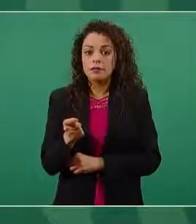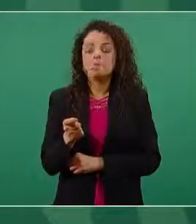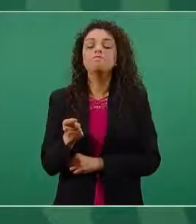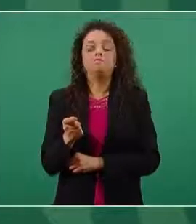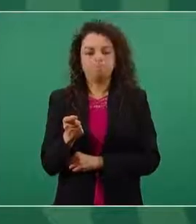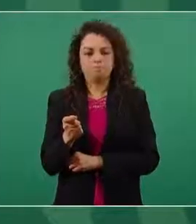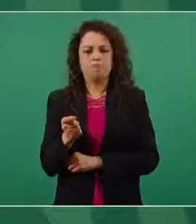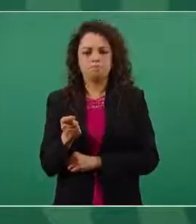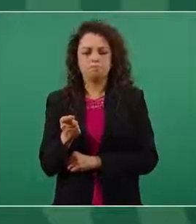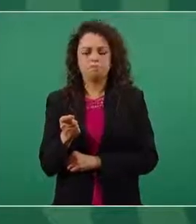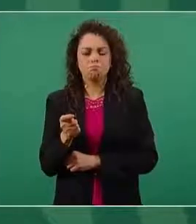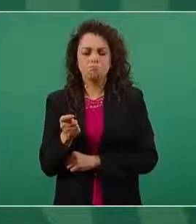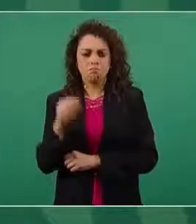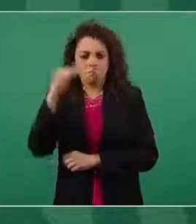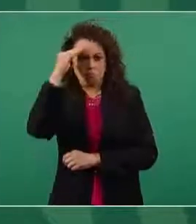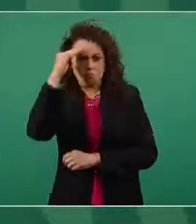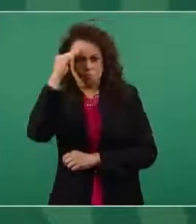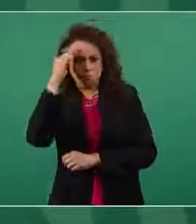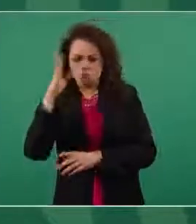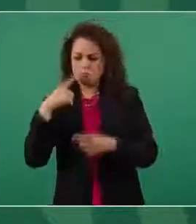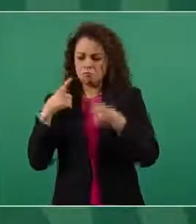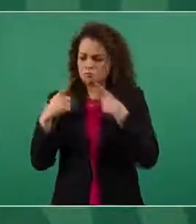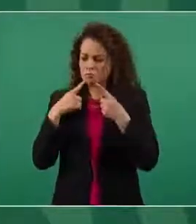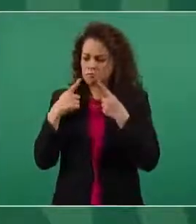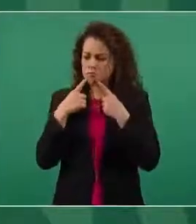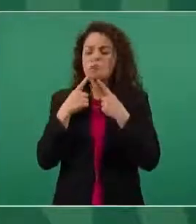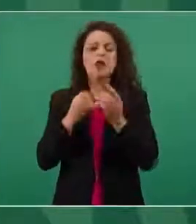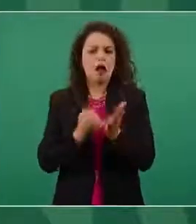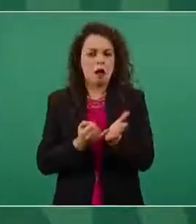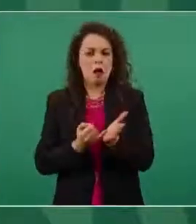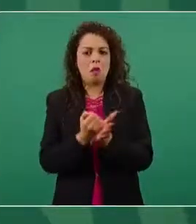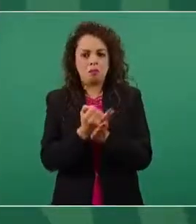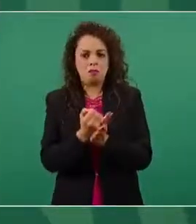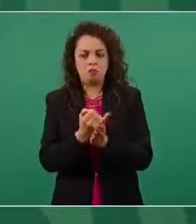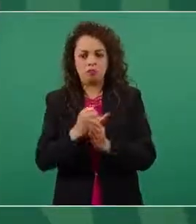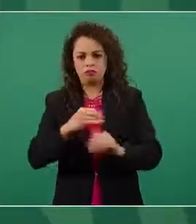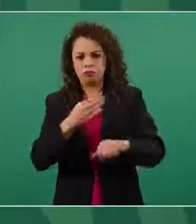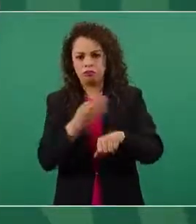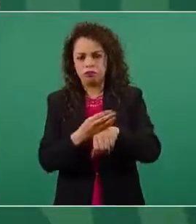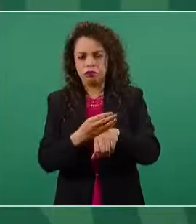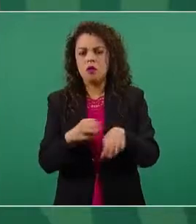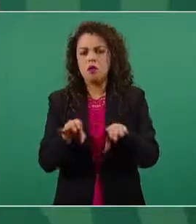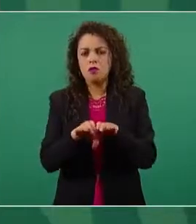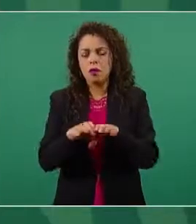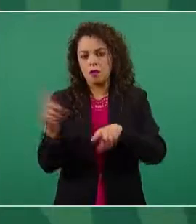sancionar, quitándoles el registro, a estos dos candidatos.